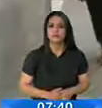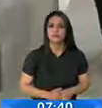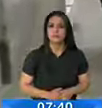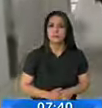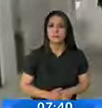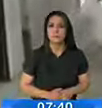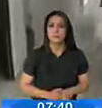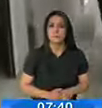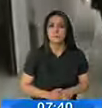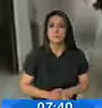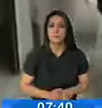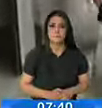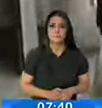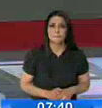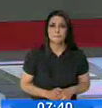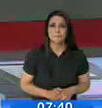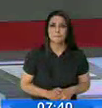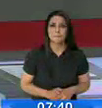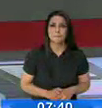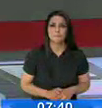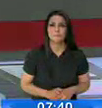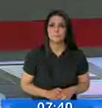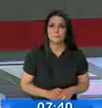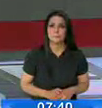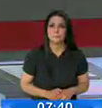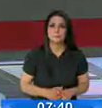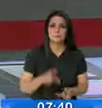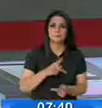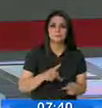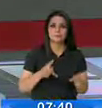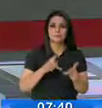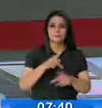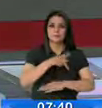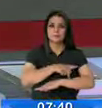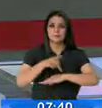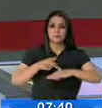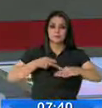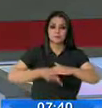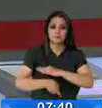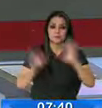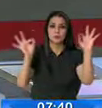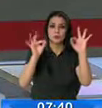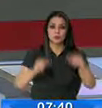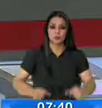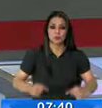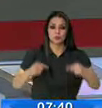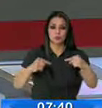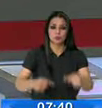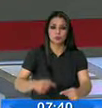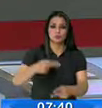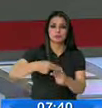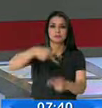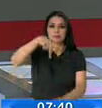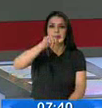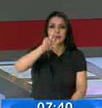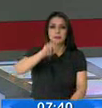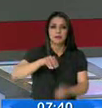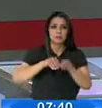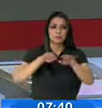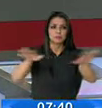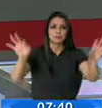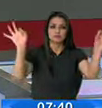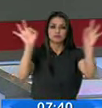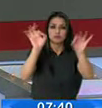Informó Priscila Cadena. La prefectura de Pichincha inauguró la hidroeléctrica Palmira Nanegal, la cual dotará de electricidad a